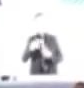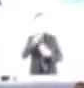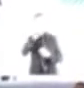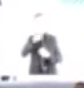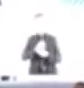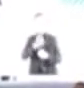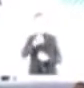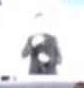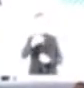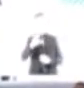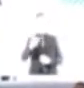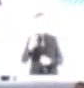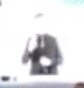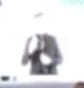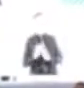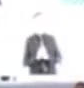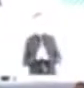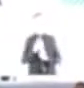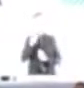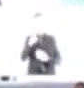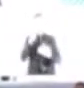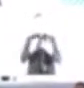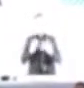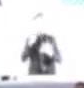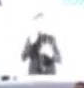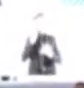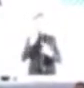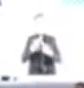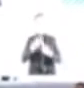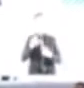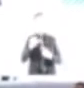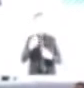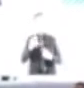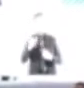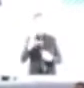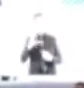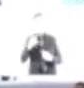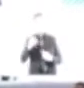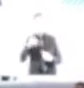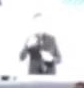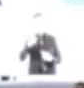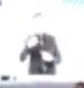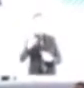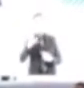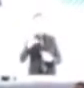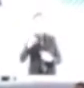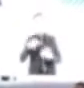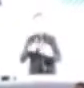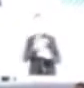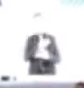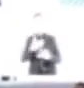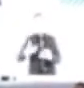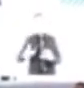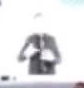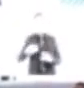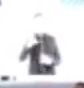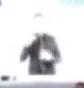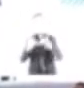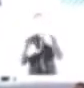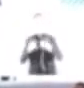Cuentas. De igual manera, a la diputada Laura Cristina Márquez Alcalá, presidenta de la Comisión de Justicia de